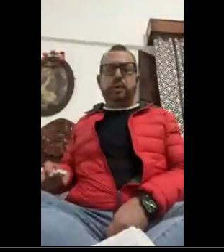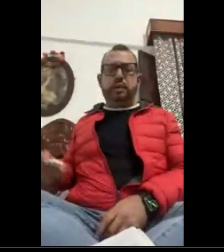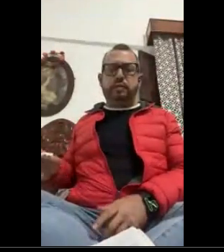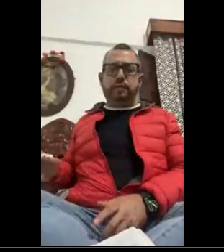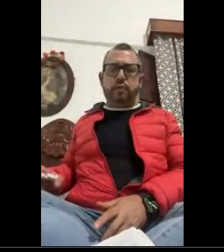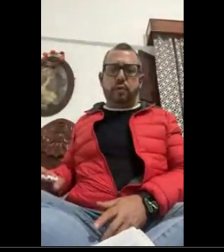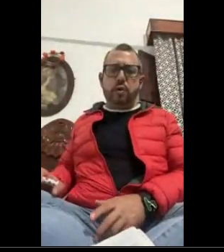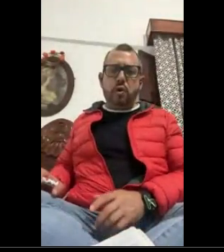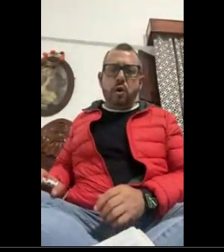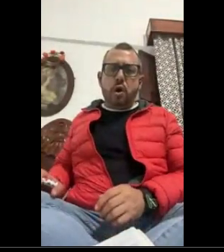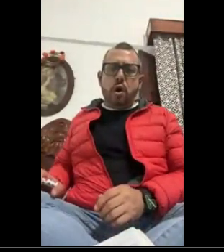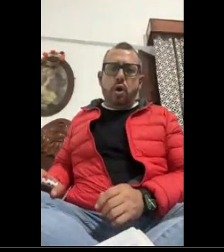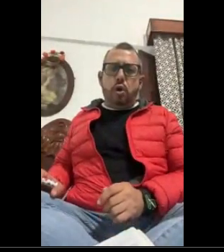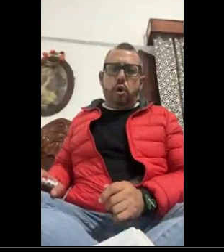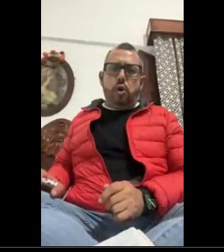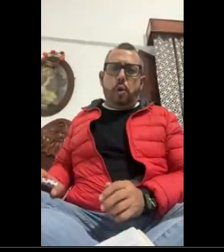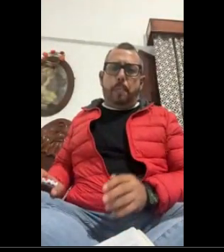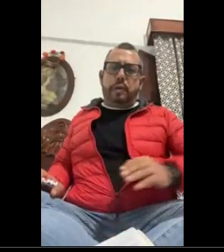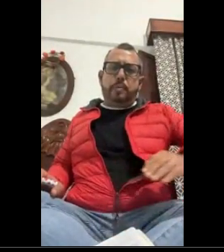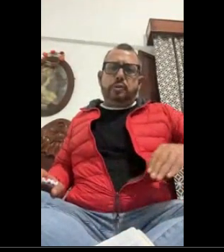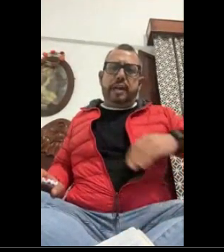de discusión en ese foro.